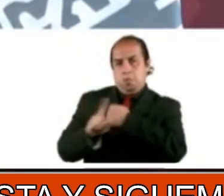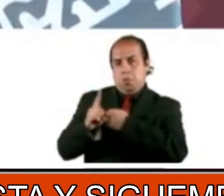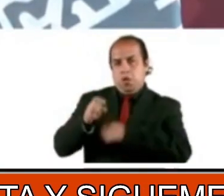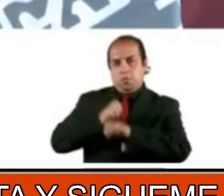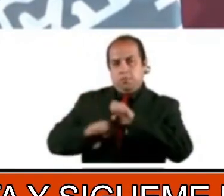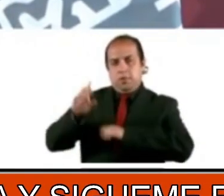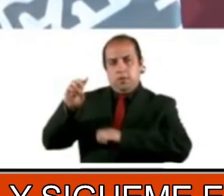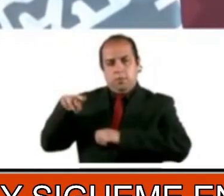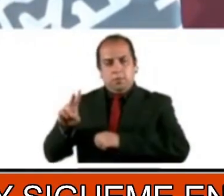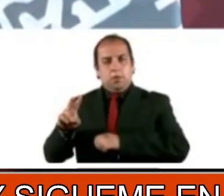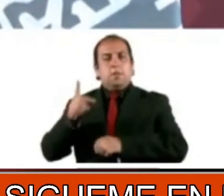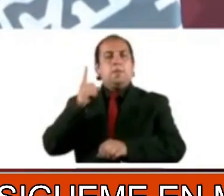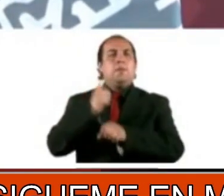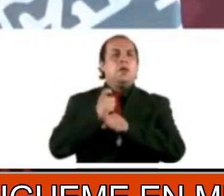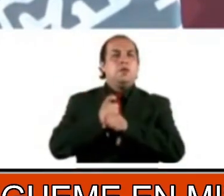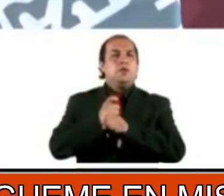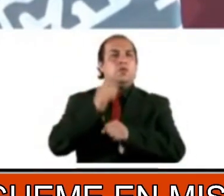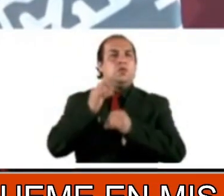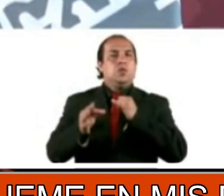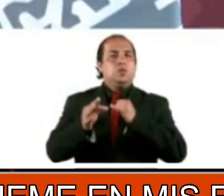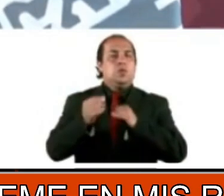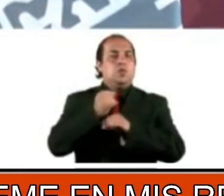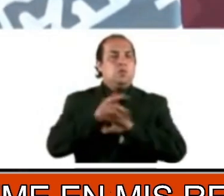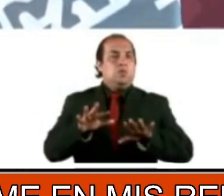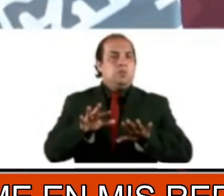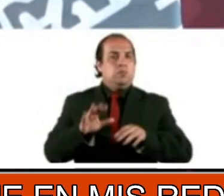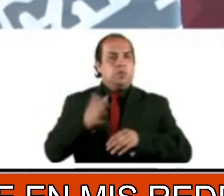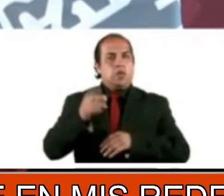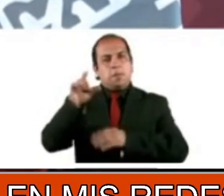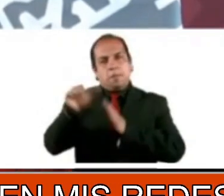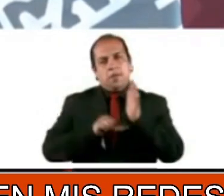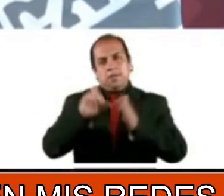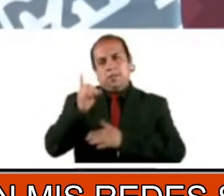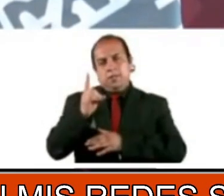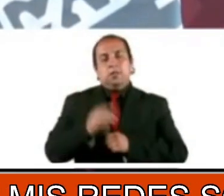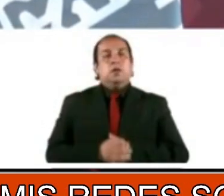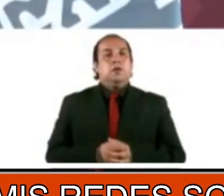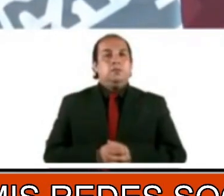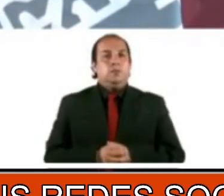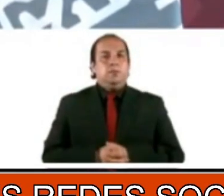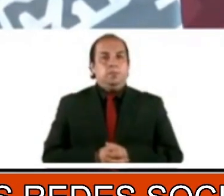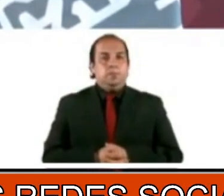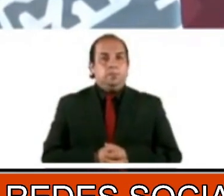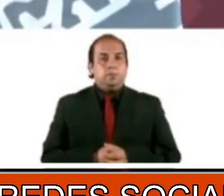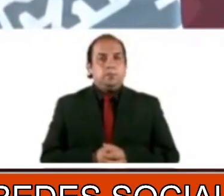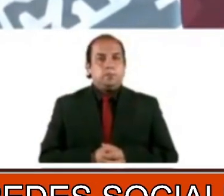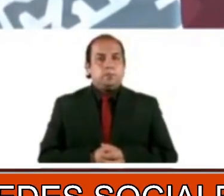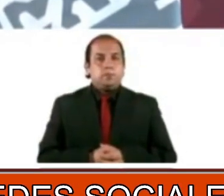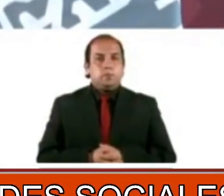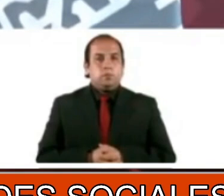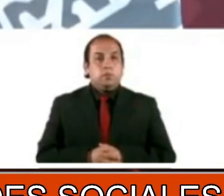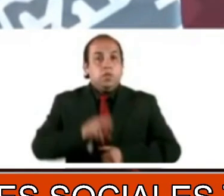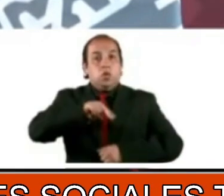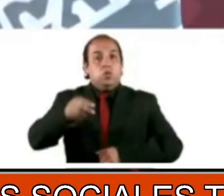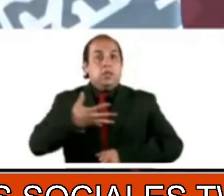en el último reporte, alrededor del mes de diciembre más o menos, aun cuando nunca se había